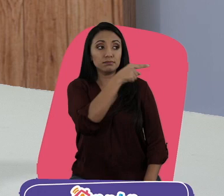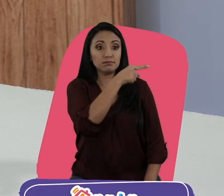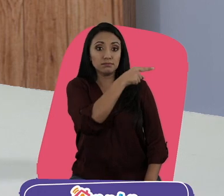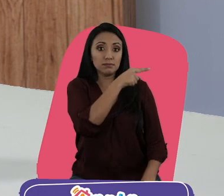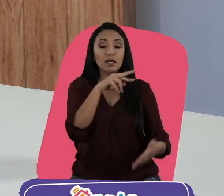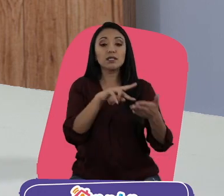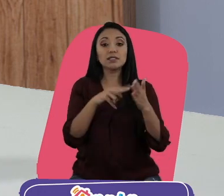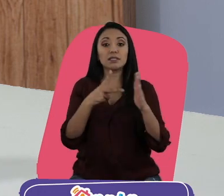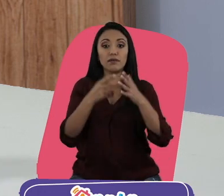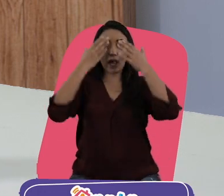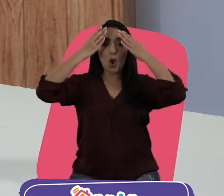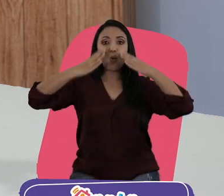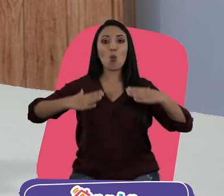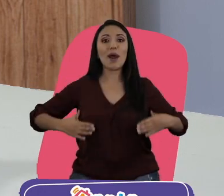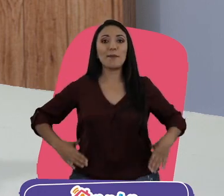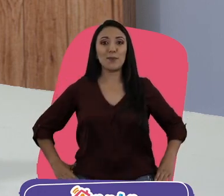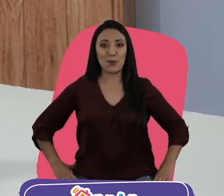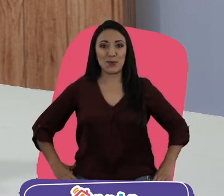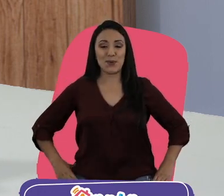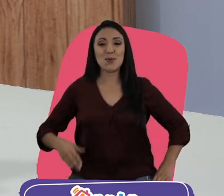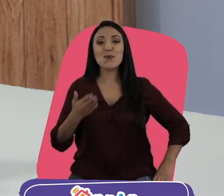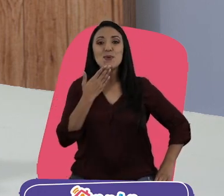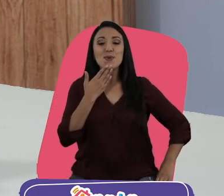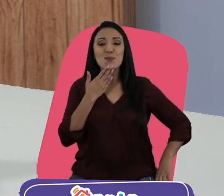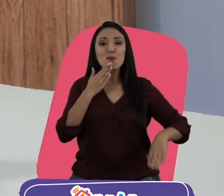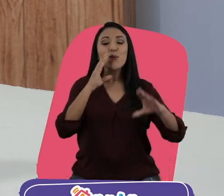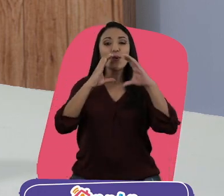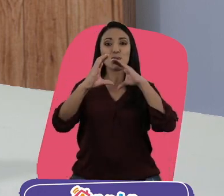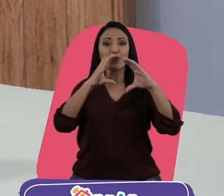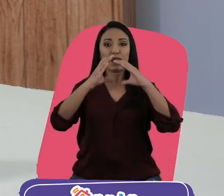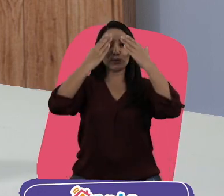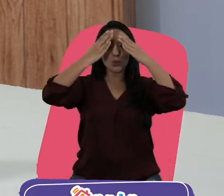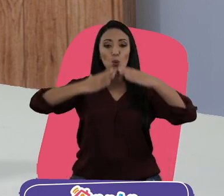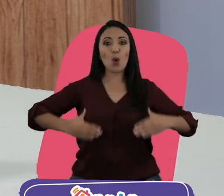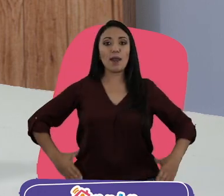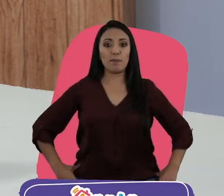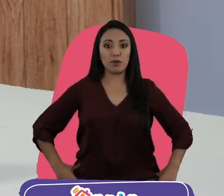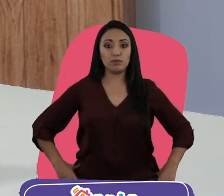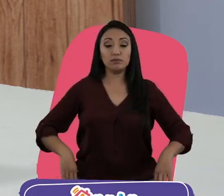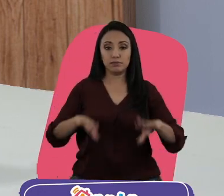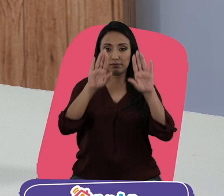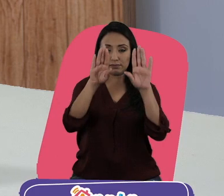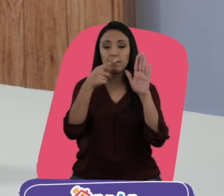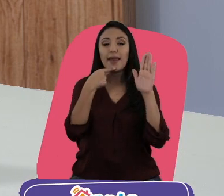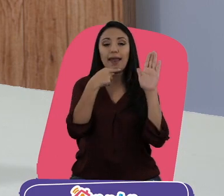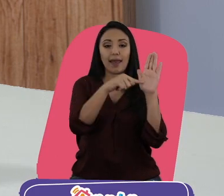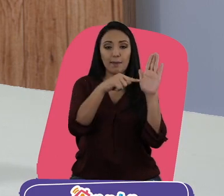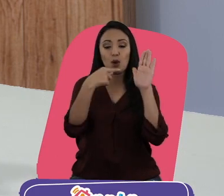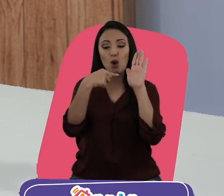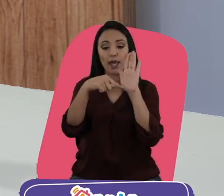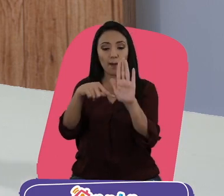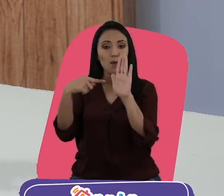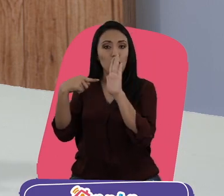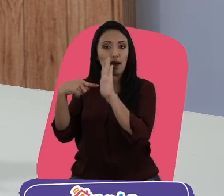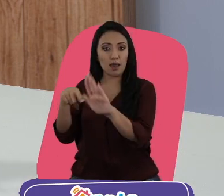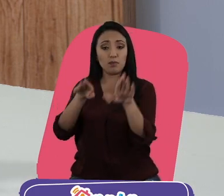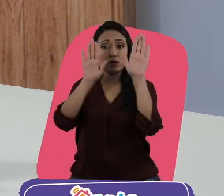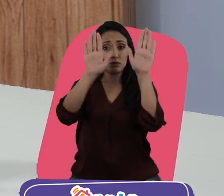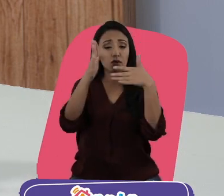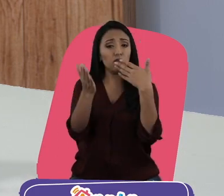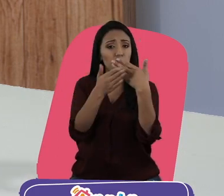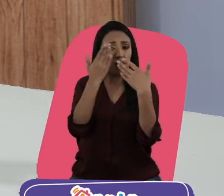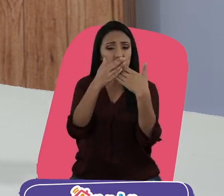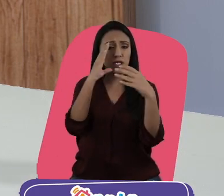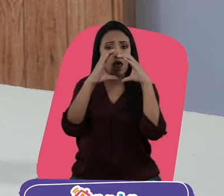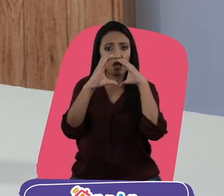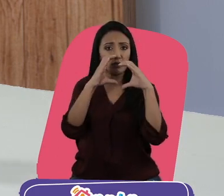nos comunicamos utilizando todo nuestro cuerpo. Les voy a poner varios ejemplos súper sencillos para que usted logre